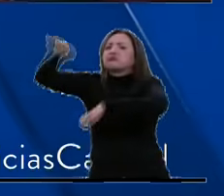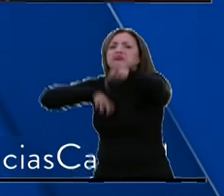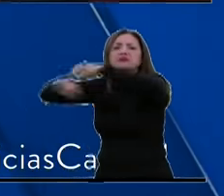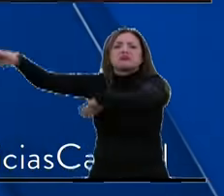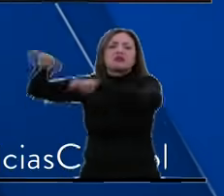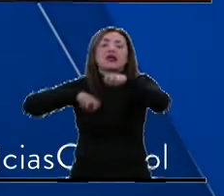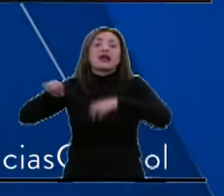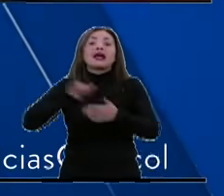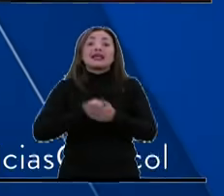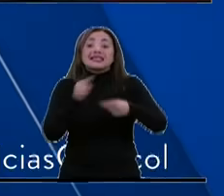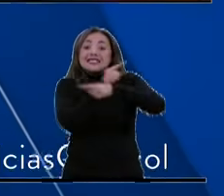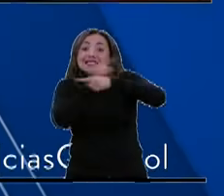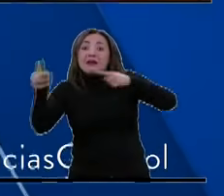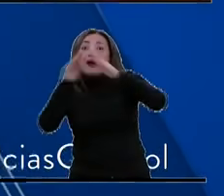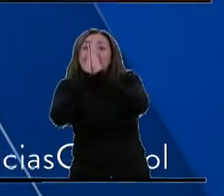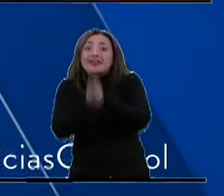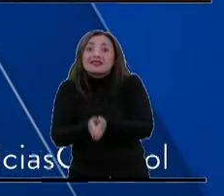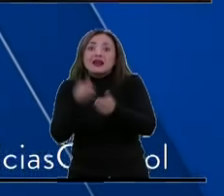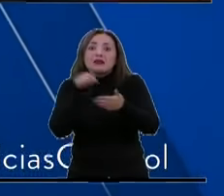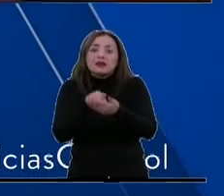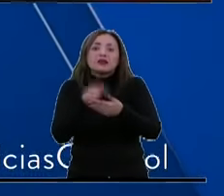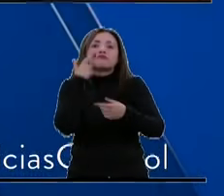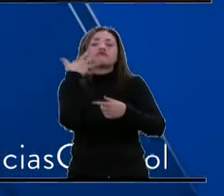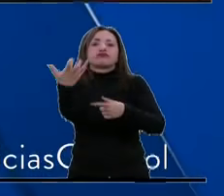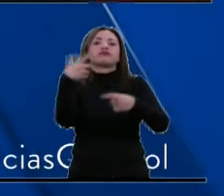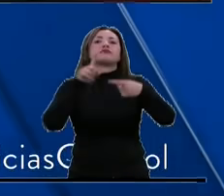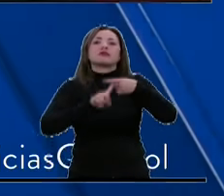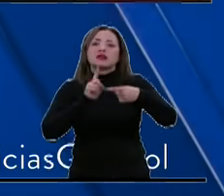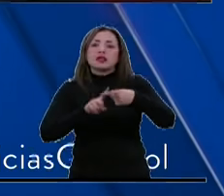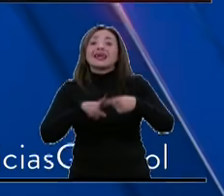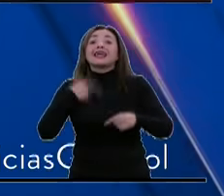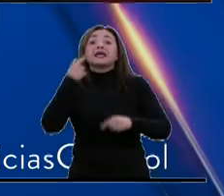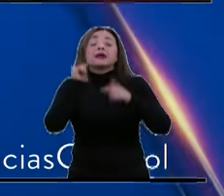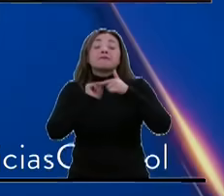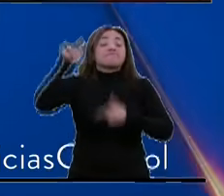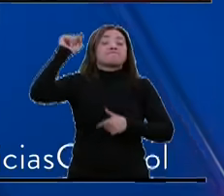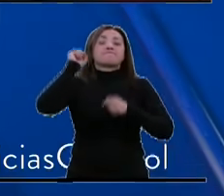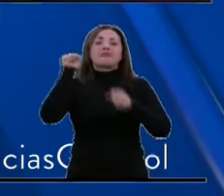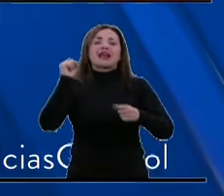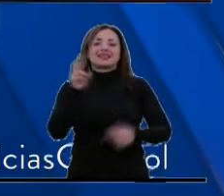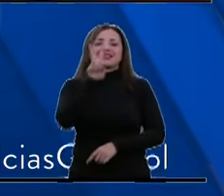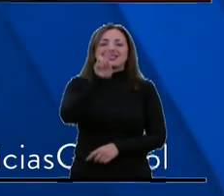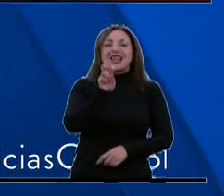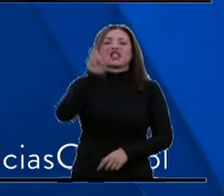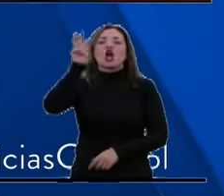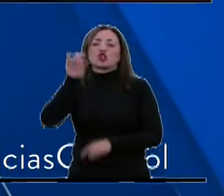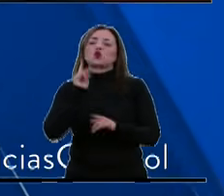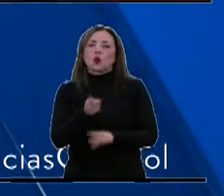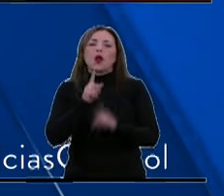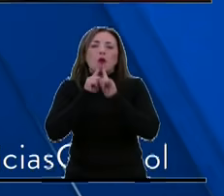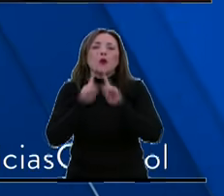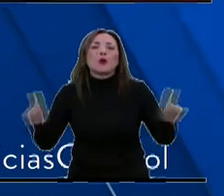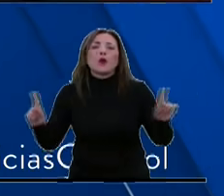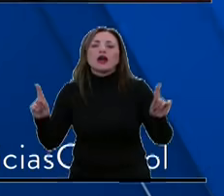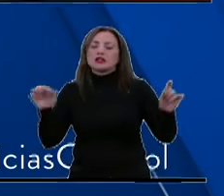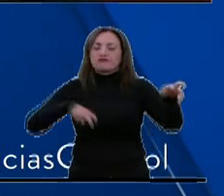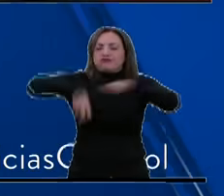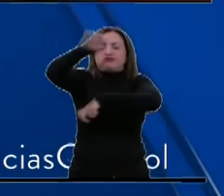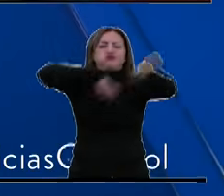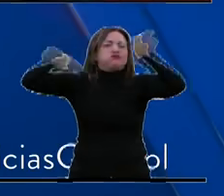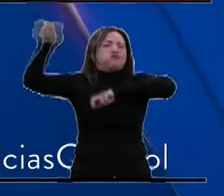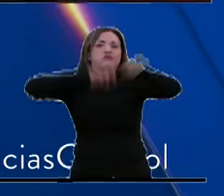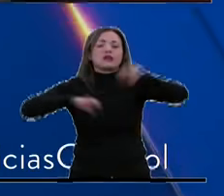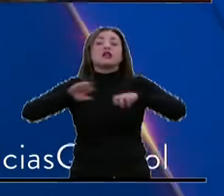la primera primera semana de diciembre y el pico fue como tú en el 7 y el 8 los días de velitas y después hemos visto una un